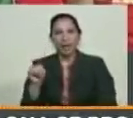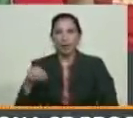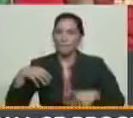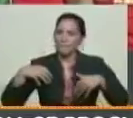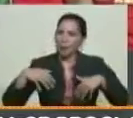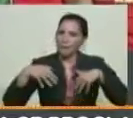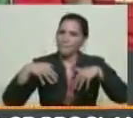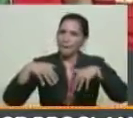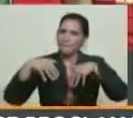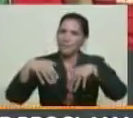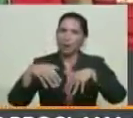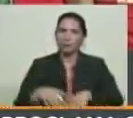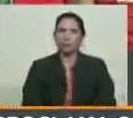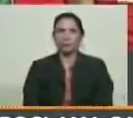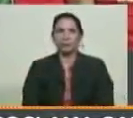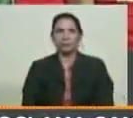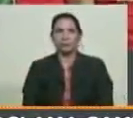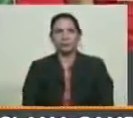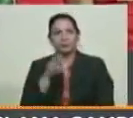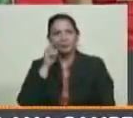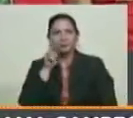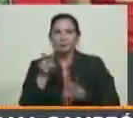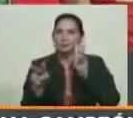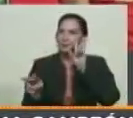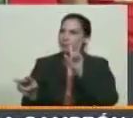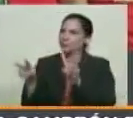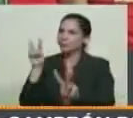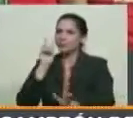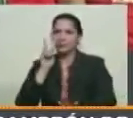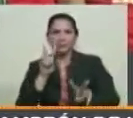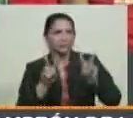todo observamos en nuestro pueblo